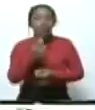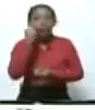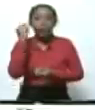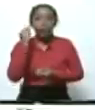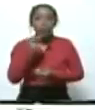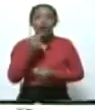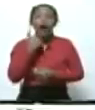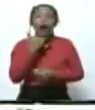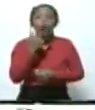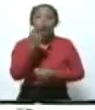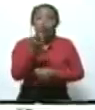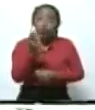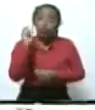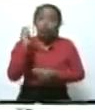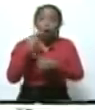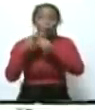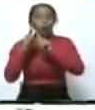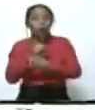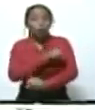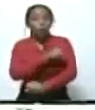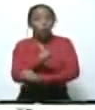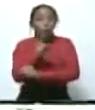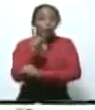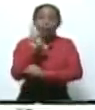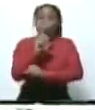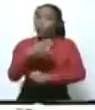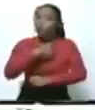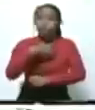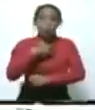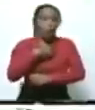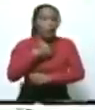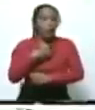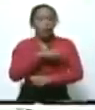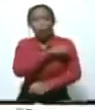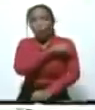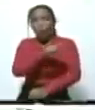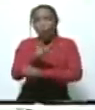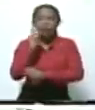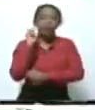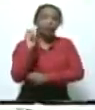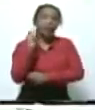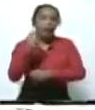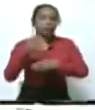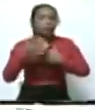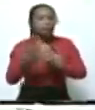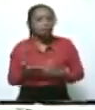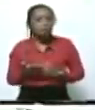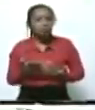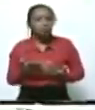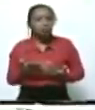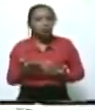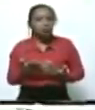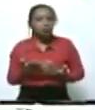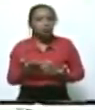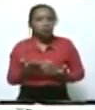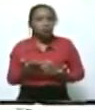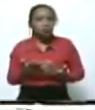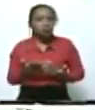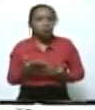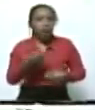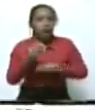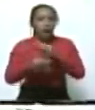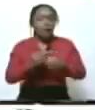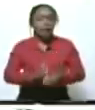tareas que cumplir y no va a poder cumplir la tarea de ser